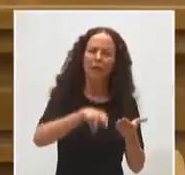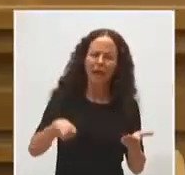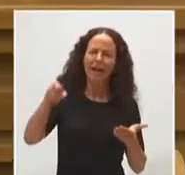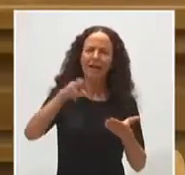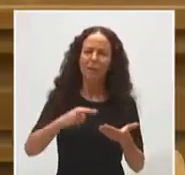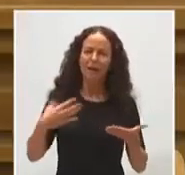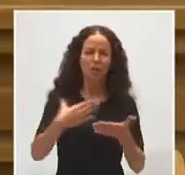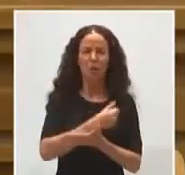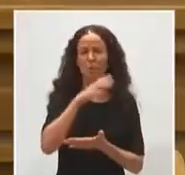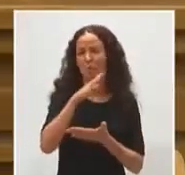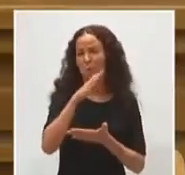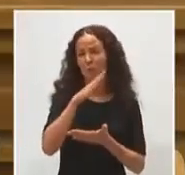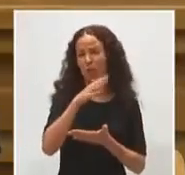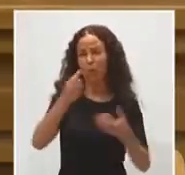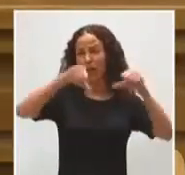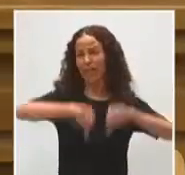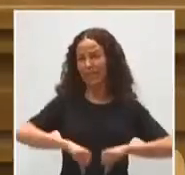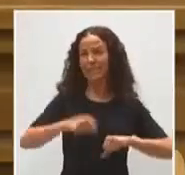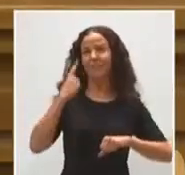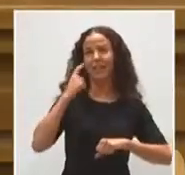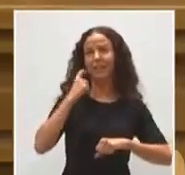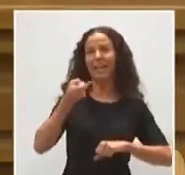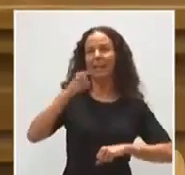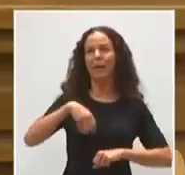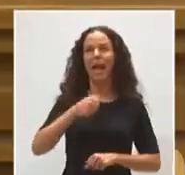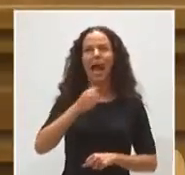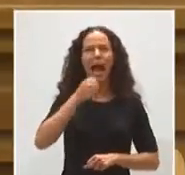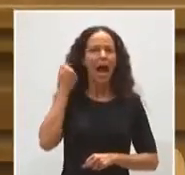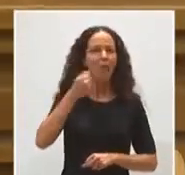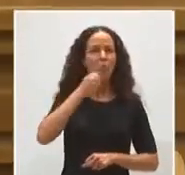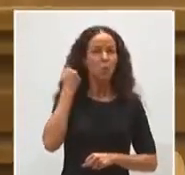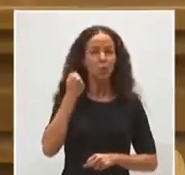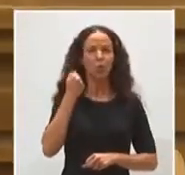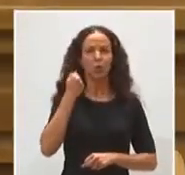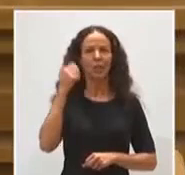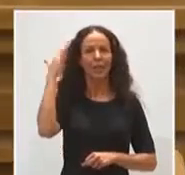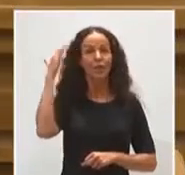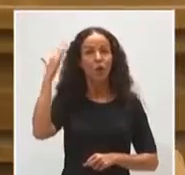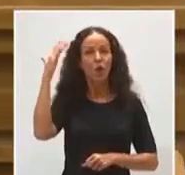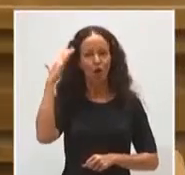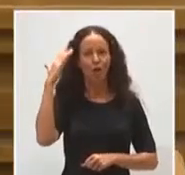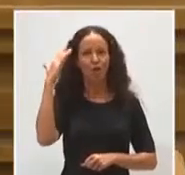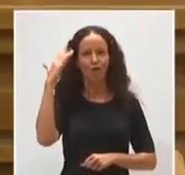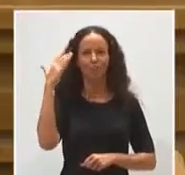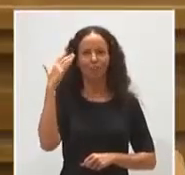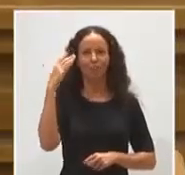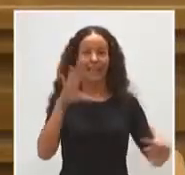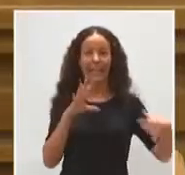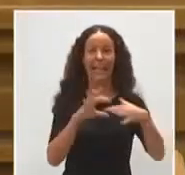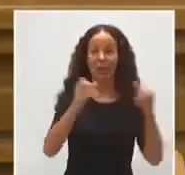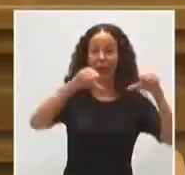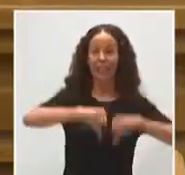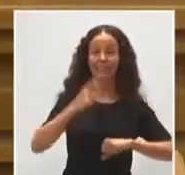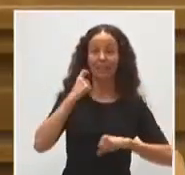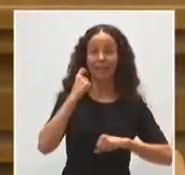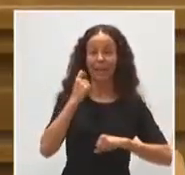la crisis financiera y con el abuso ideológico que algunos plantearon sobre la crisis financiera cuando todavía no